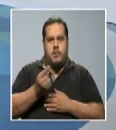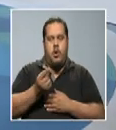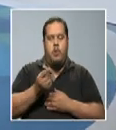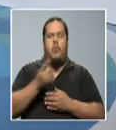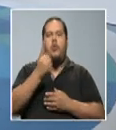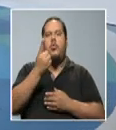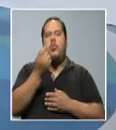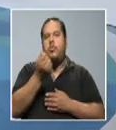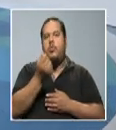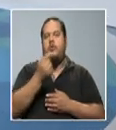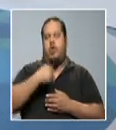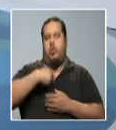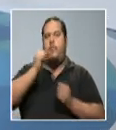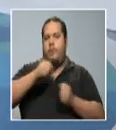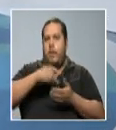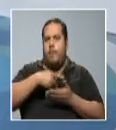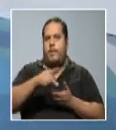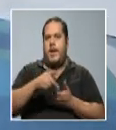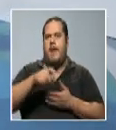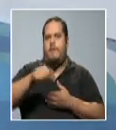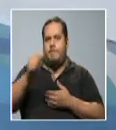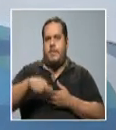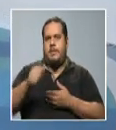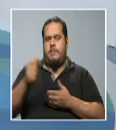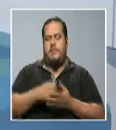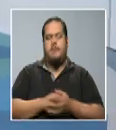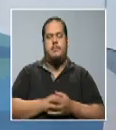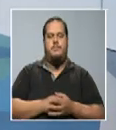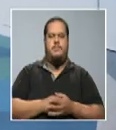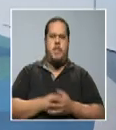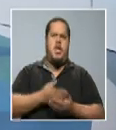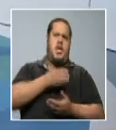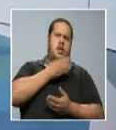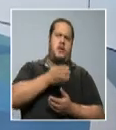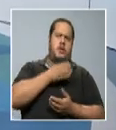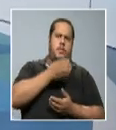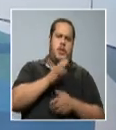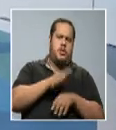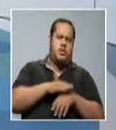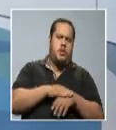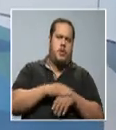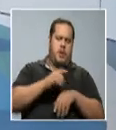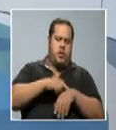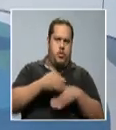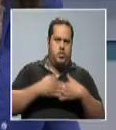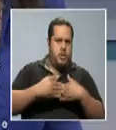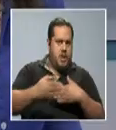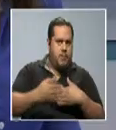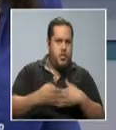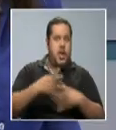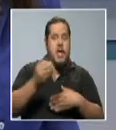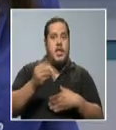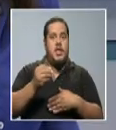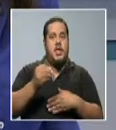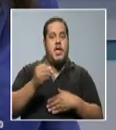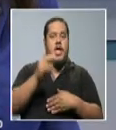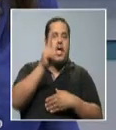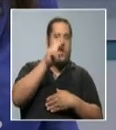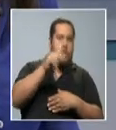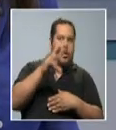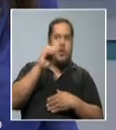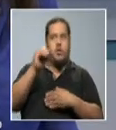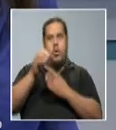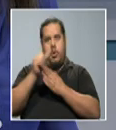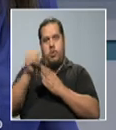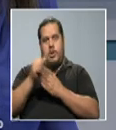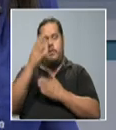pagar mes a mes. Don Dagoberto, recomendaciones en cuanto a plazos y moneda, porque también hemos